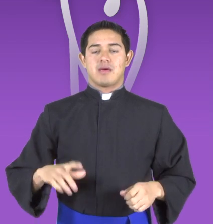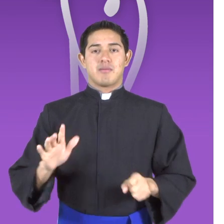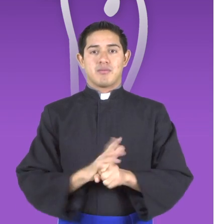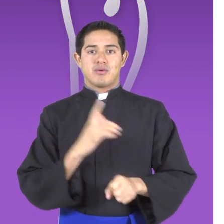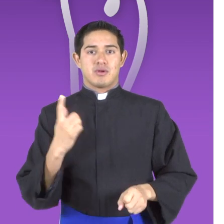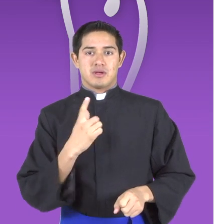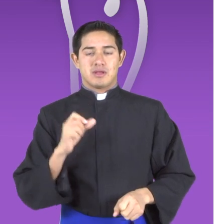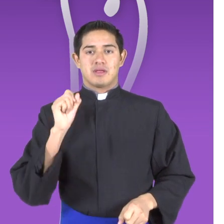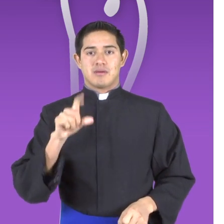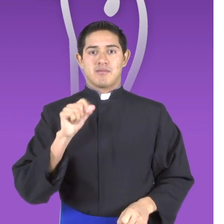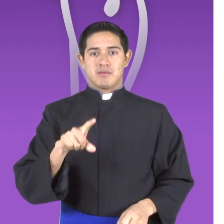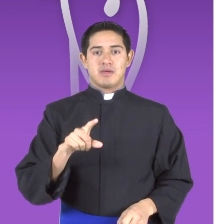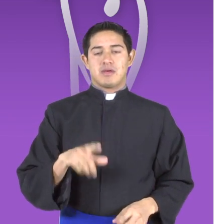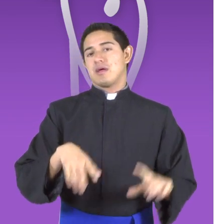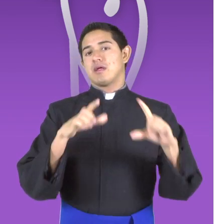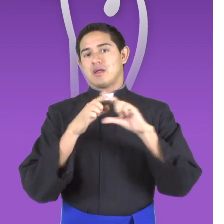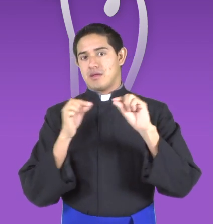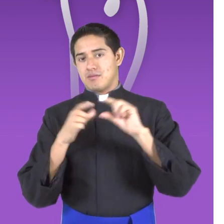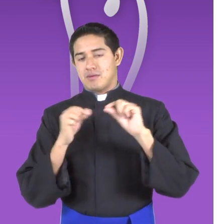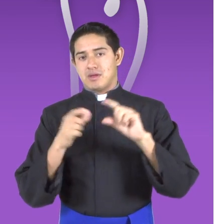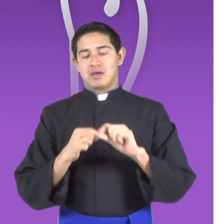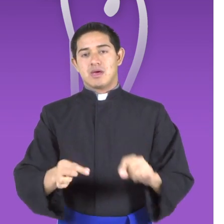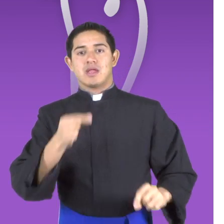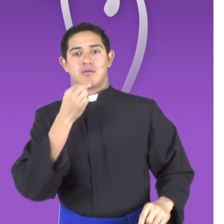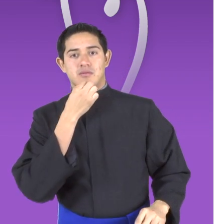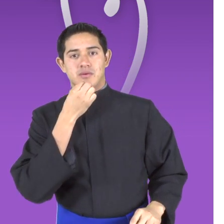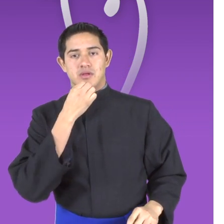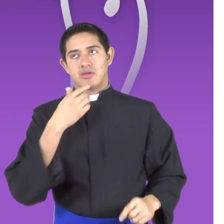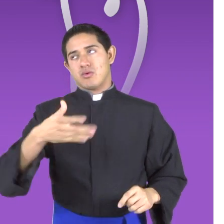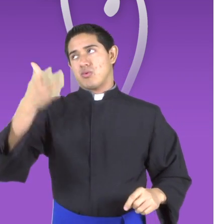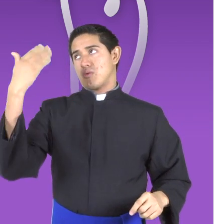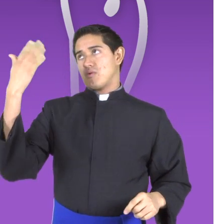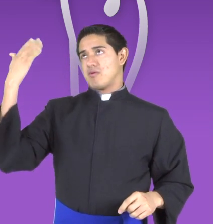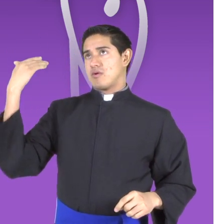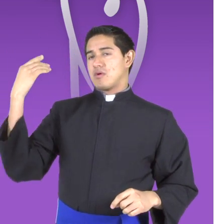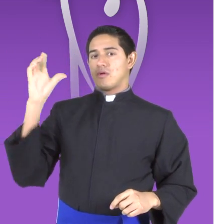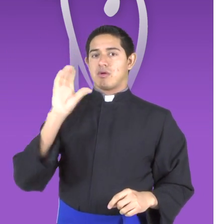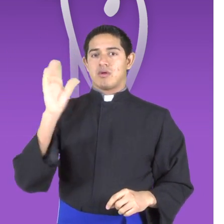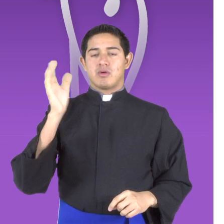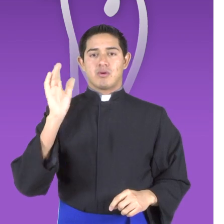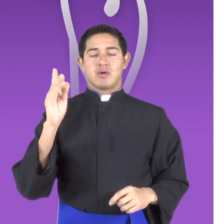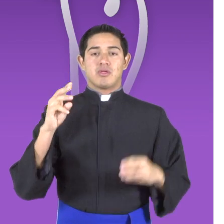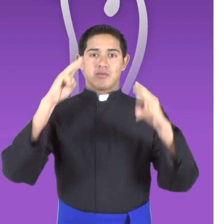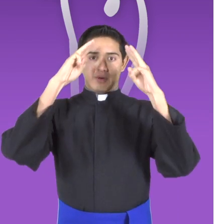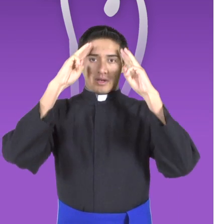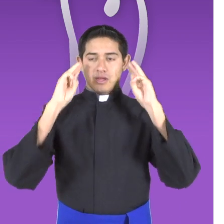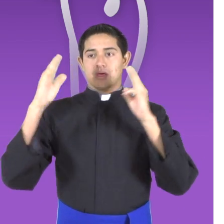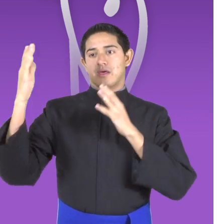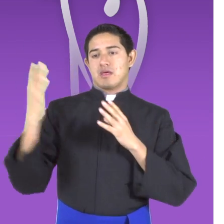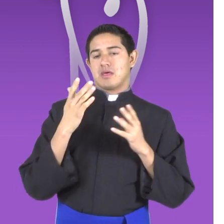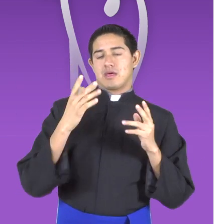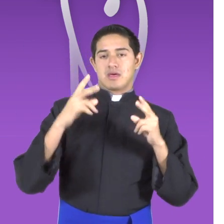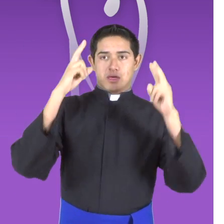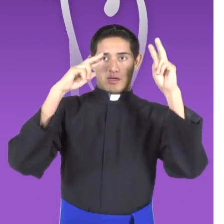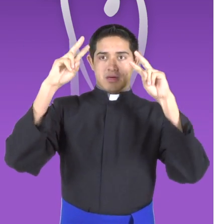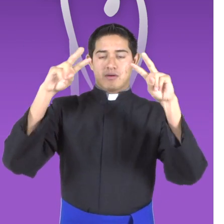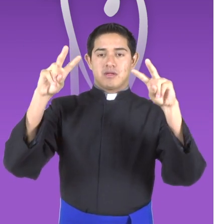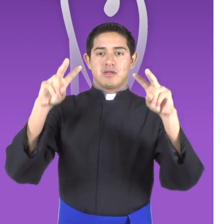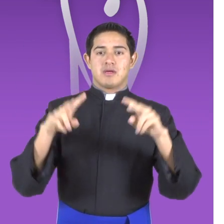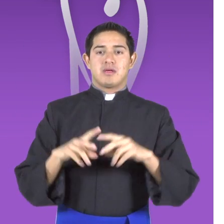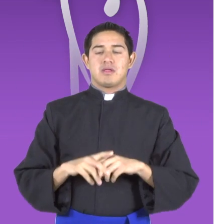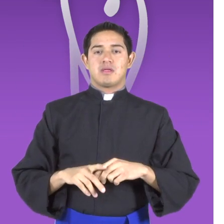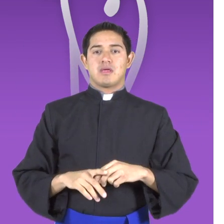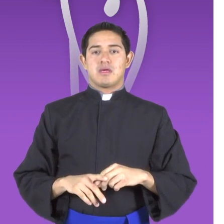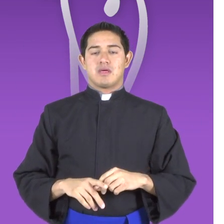se encontraba, y todavía le podemos dar la explicación, en el momento de que María llega a visitar a su prima Santa Isabel, que en su